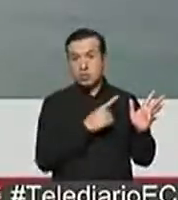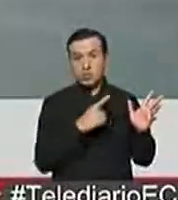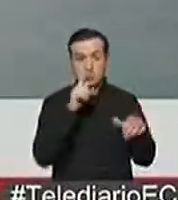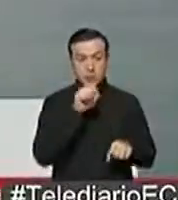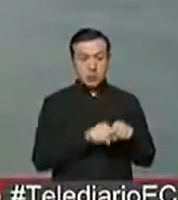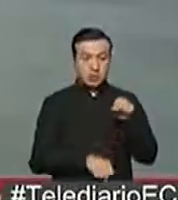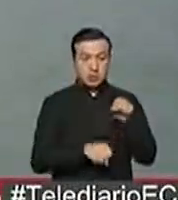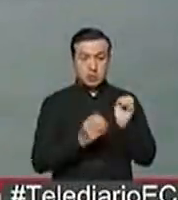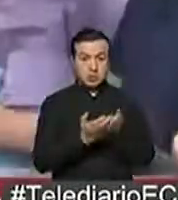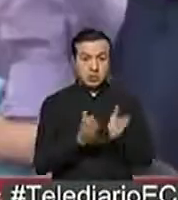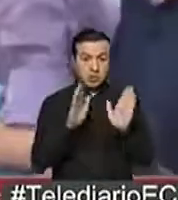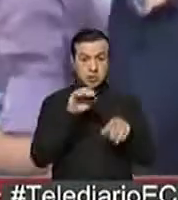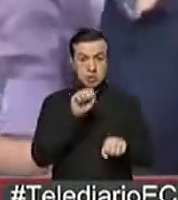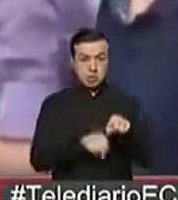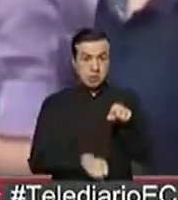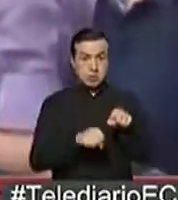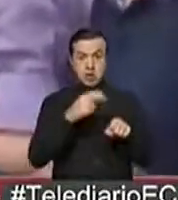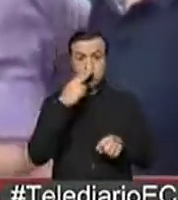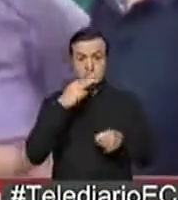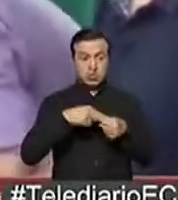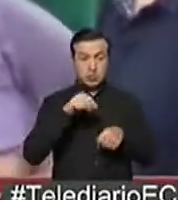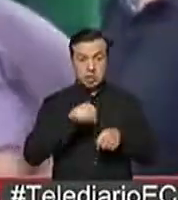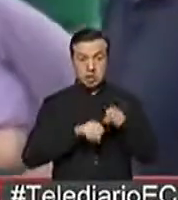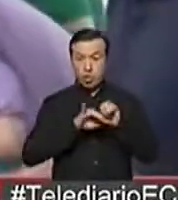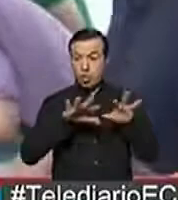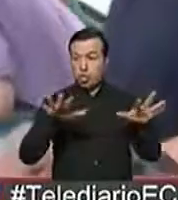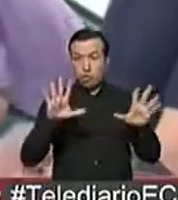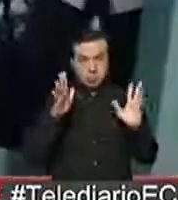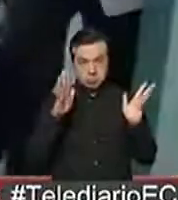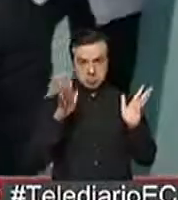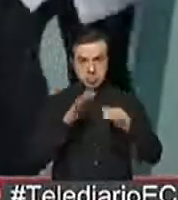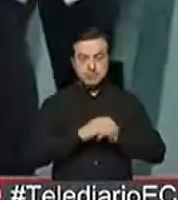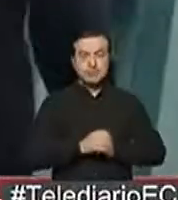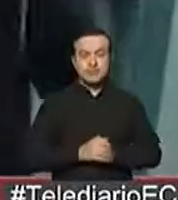del casco o de los tanques de combustible.